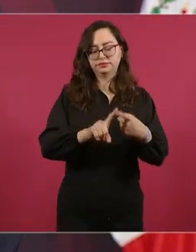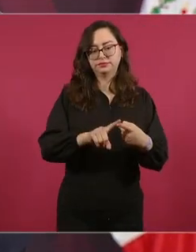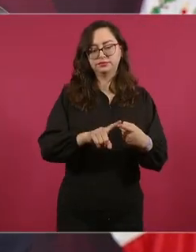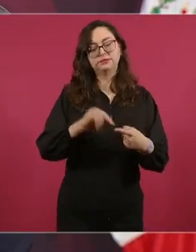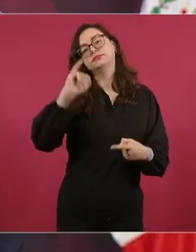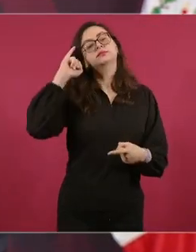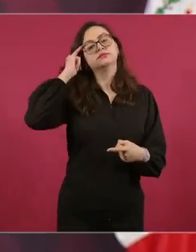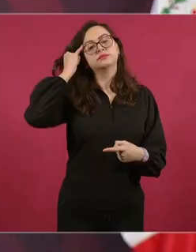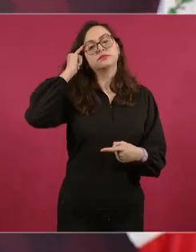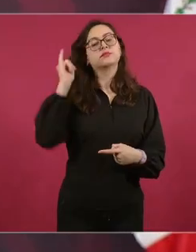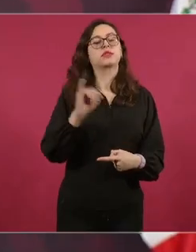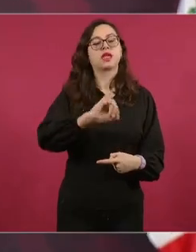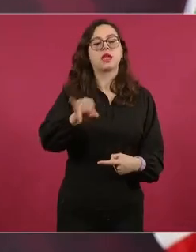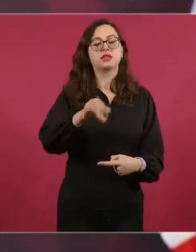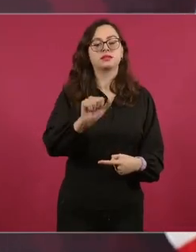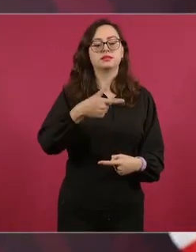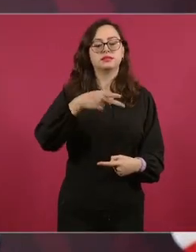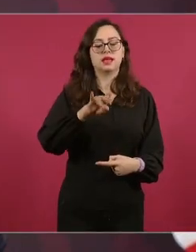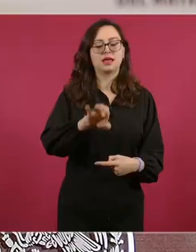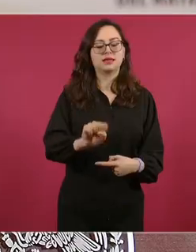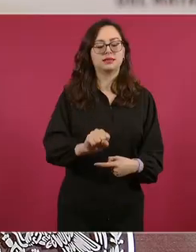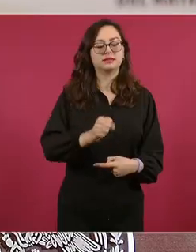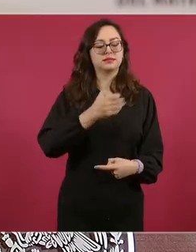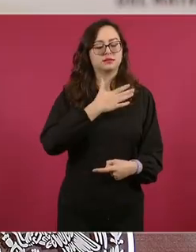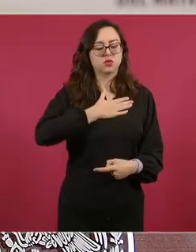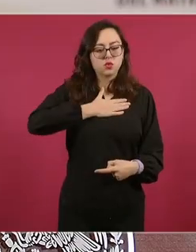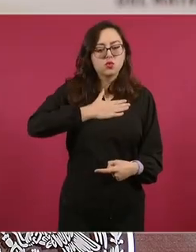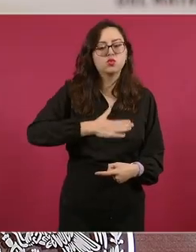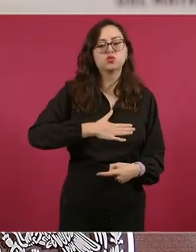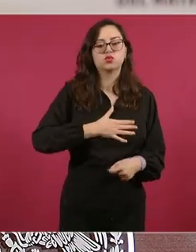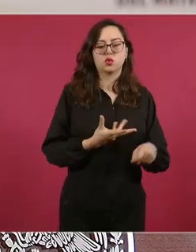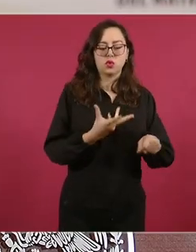yaqui, que ahí vamos avanzando bien,